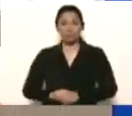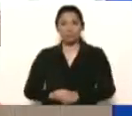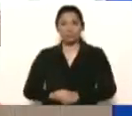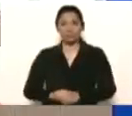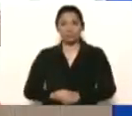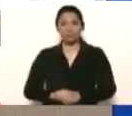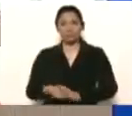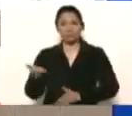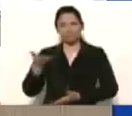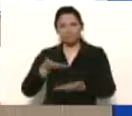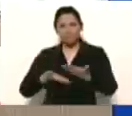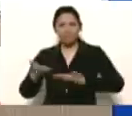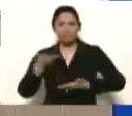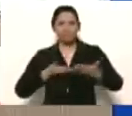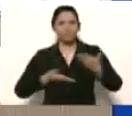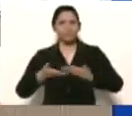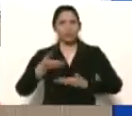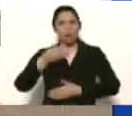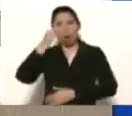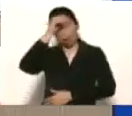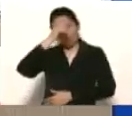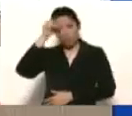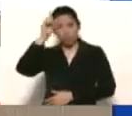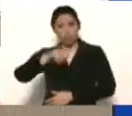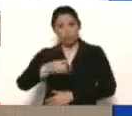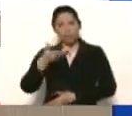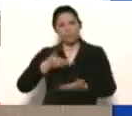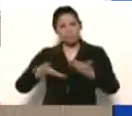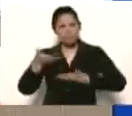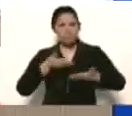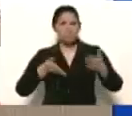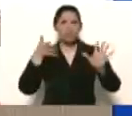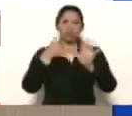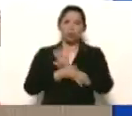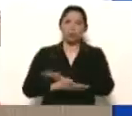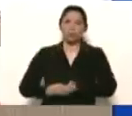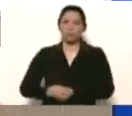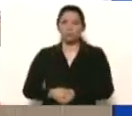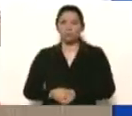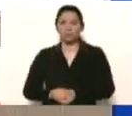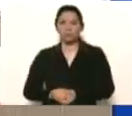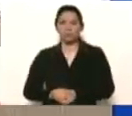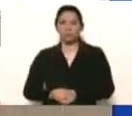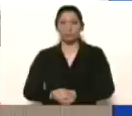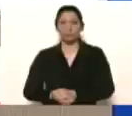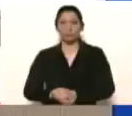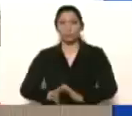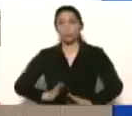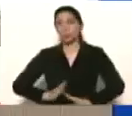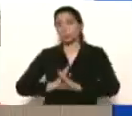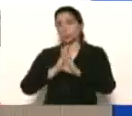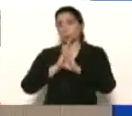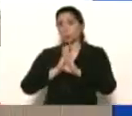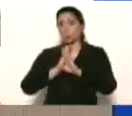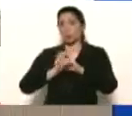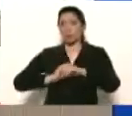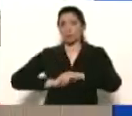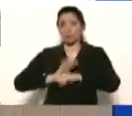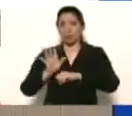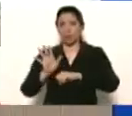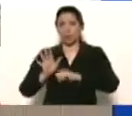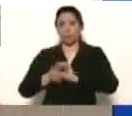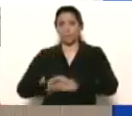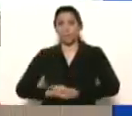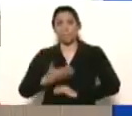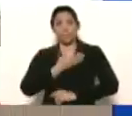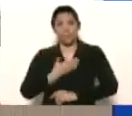intercambiaron opiniones se intercambiaron posiciones sobre la contención a la corona virus el